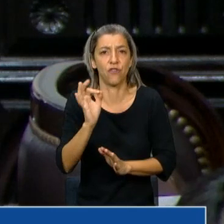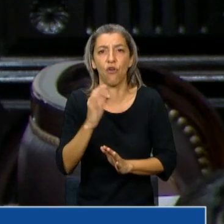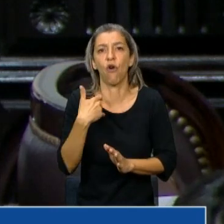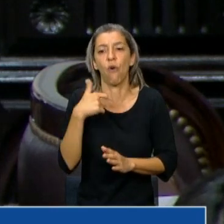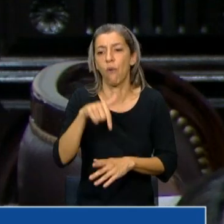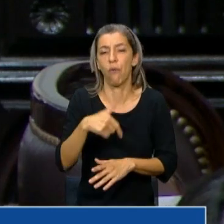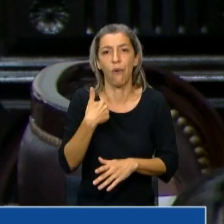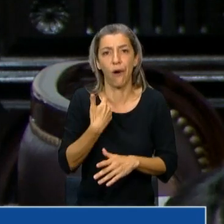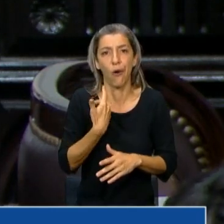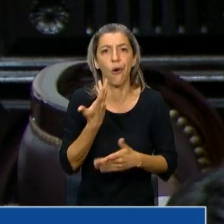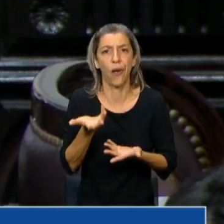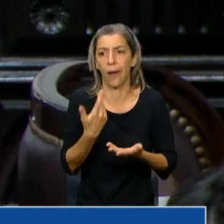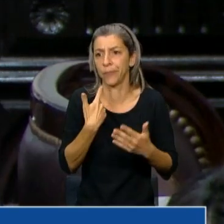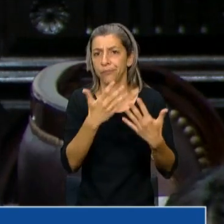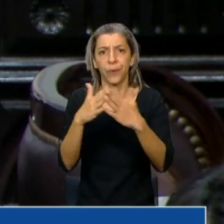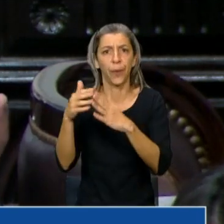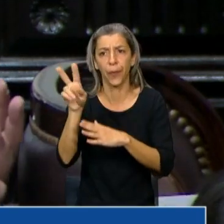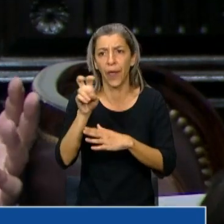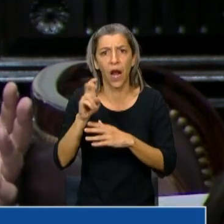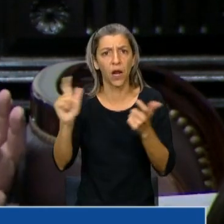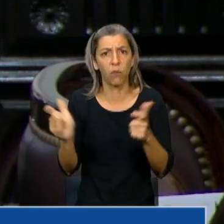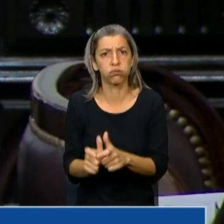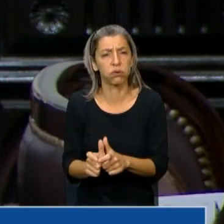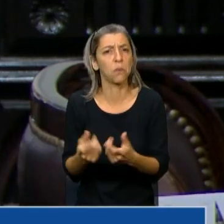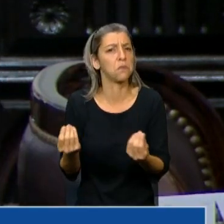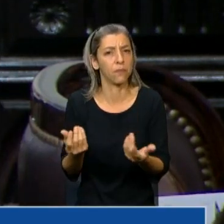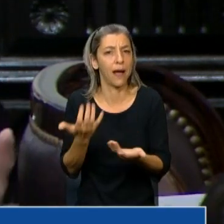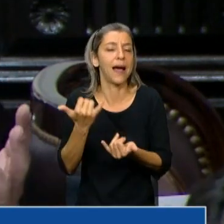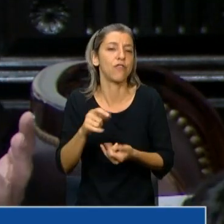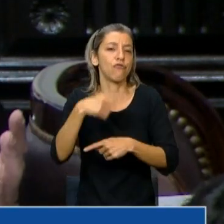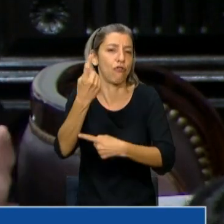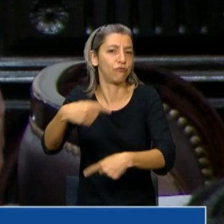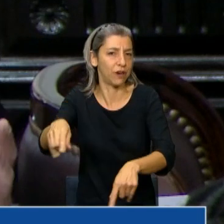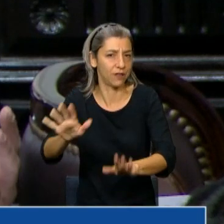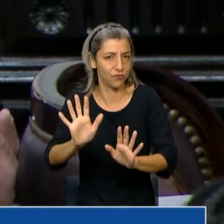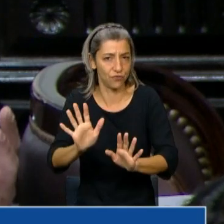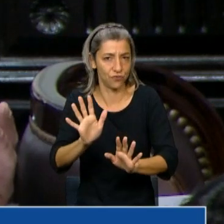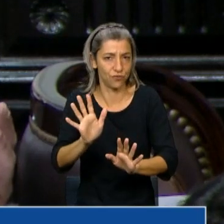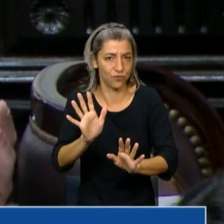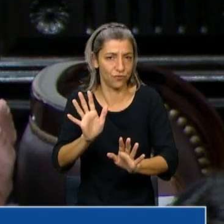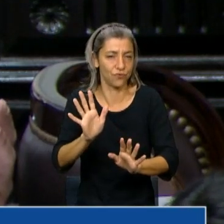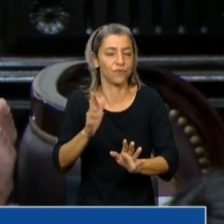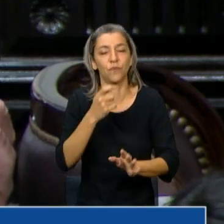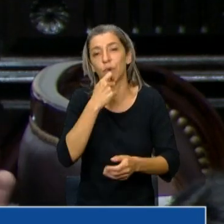oferta de las viviendas para alquiler. Hay otras condiciones. El turismo es una de ellas.